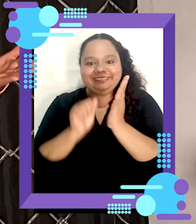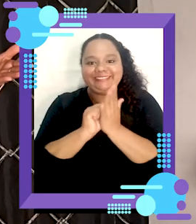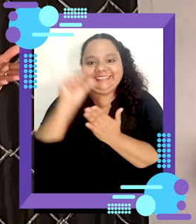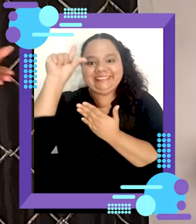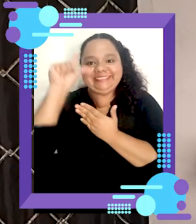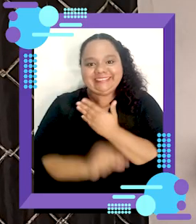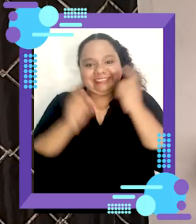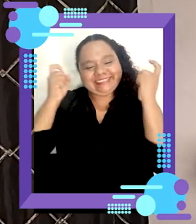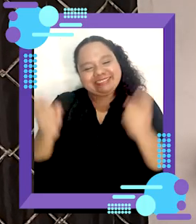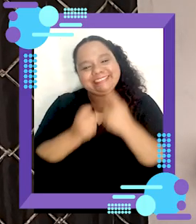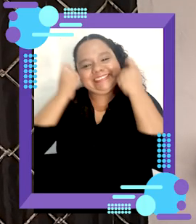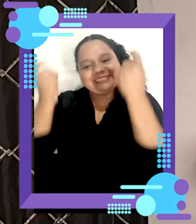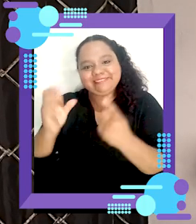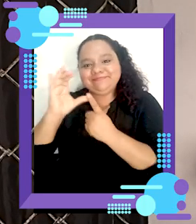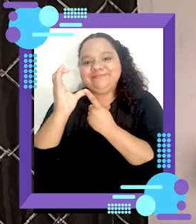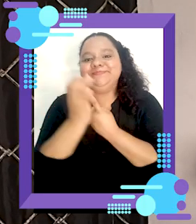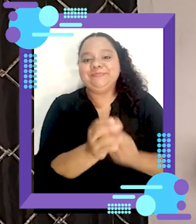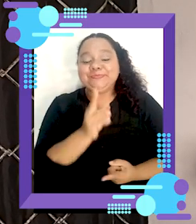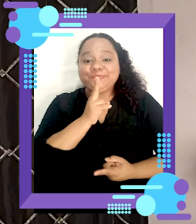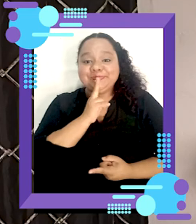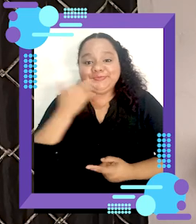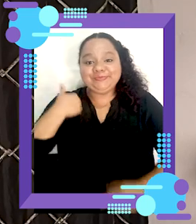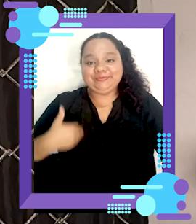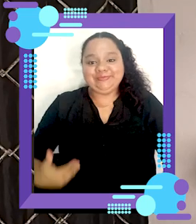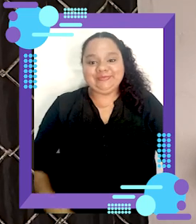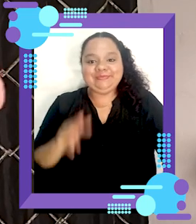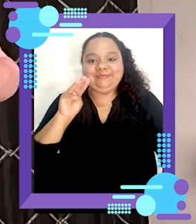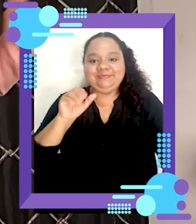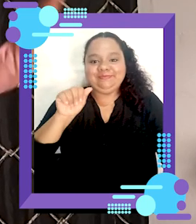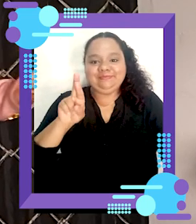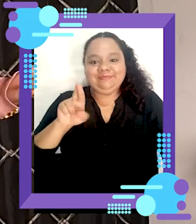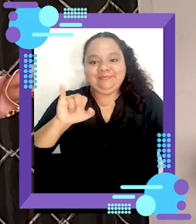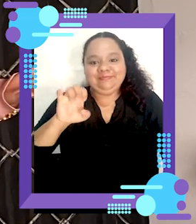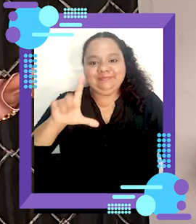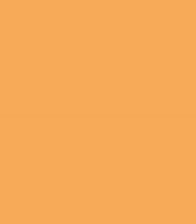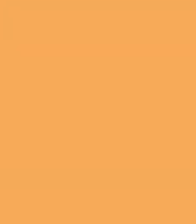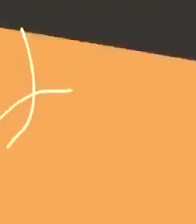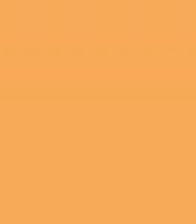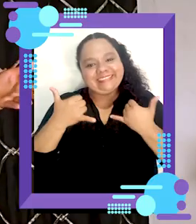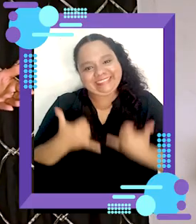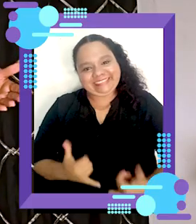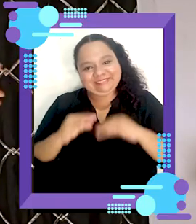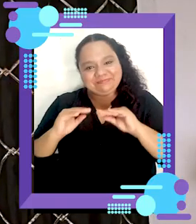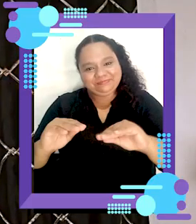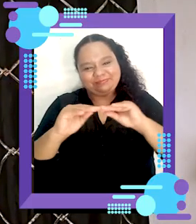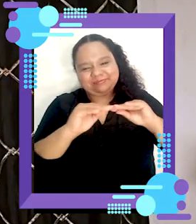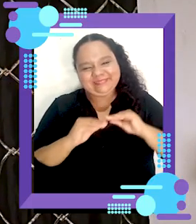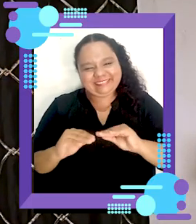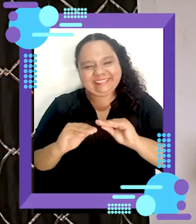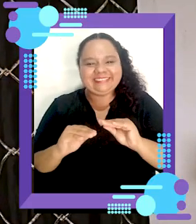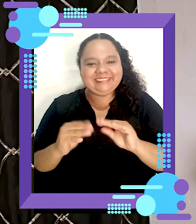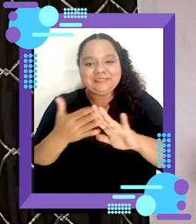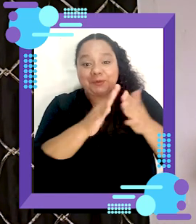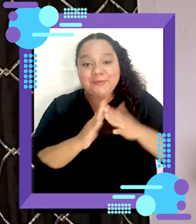En el mes de agosto celebramos las culturas vivas en Honduras. Soy Mariel Barahona, bienvenido. Ahora hablemos del